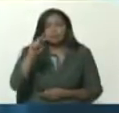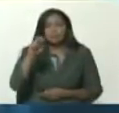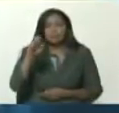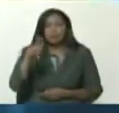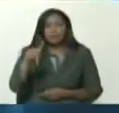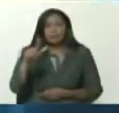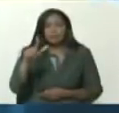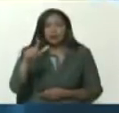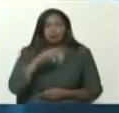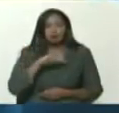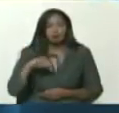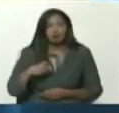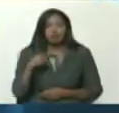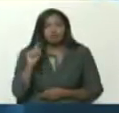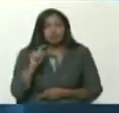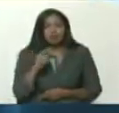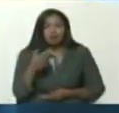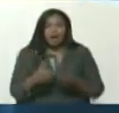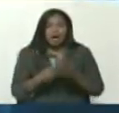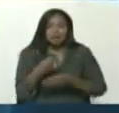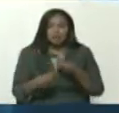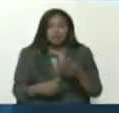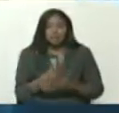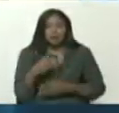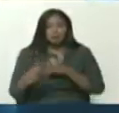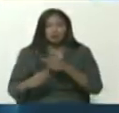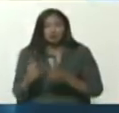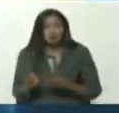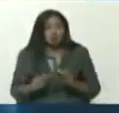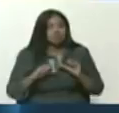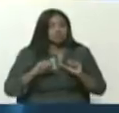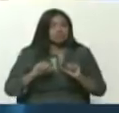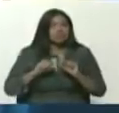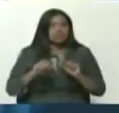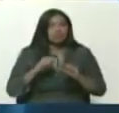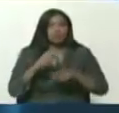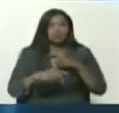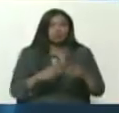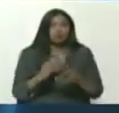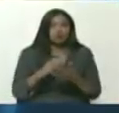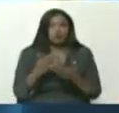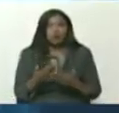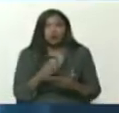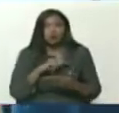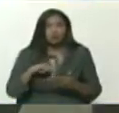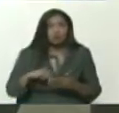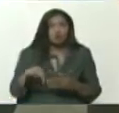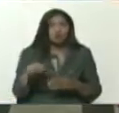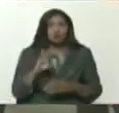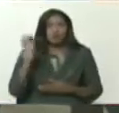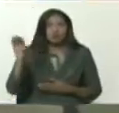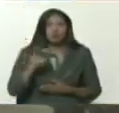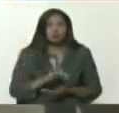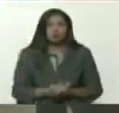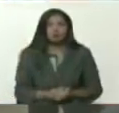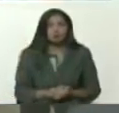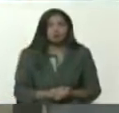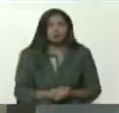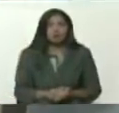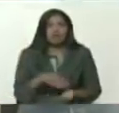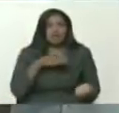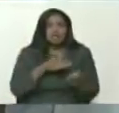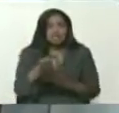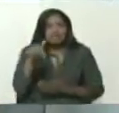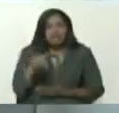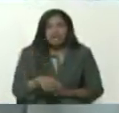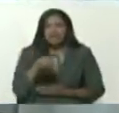lo que necesitamos es materia prima para poner a producir esas máquinas y producir los cuadernos de nuestro país. Es lo que yo digo. Garantizar